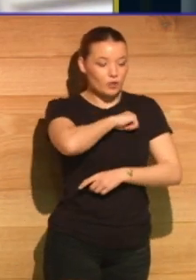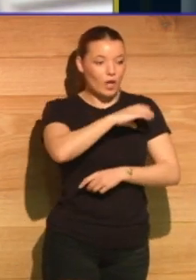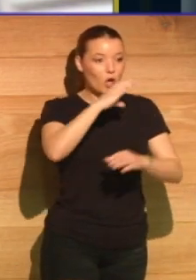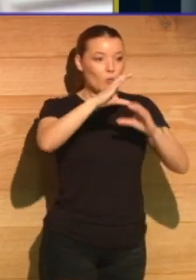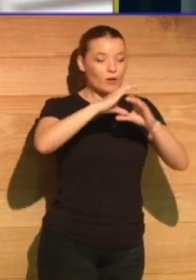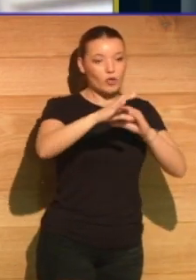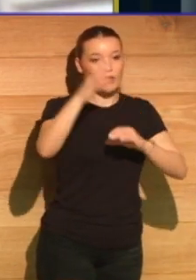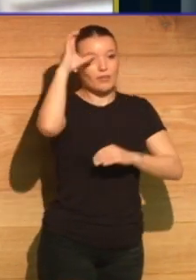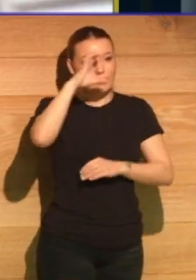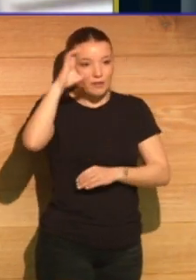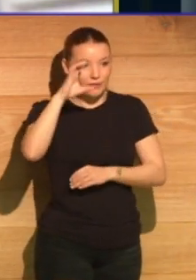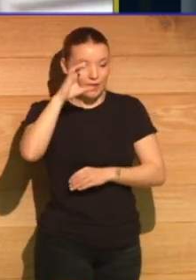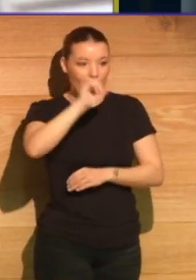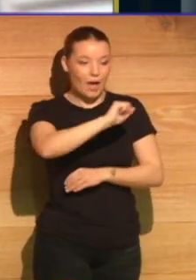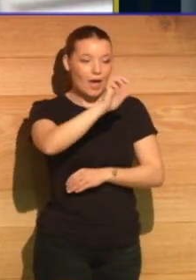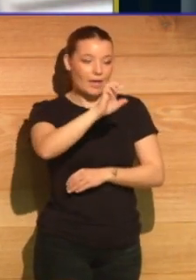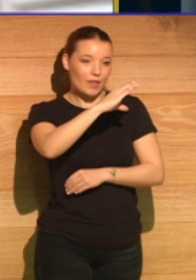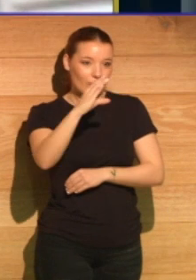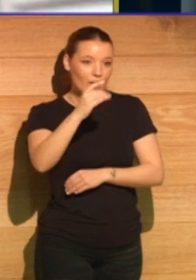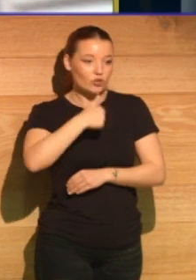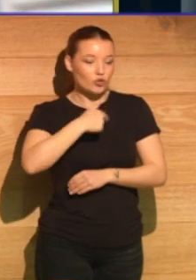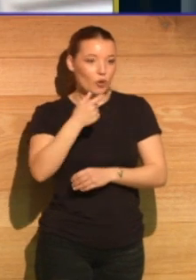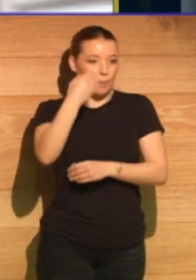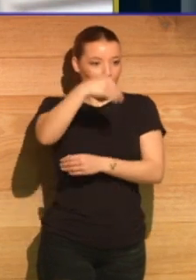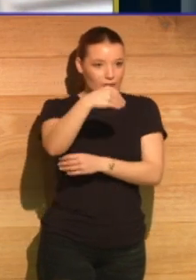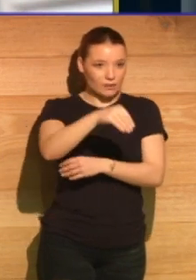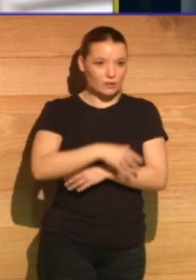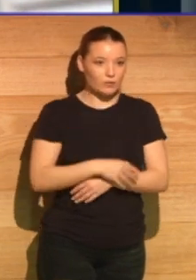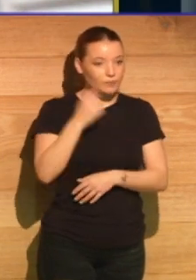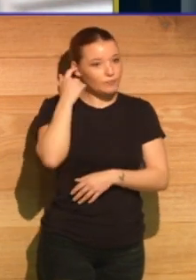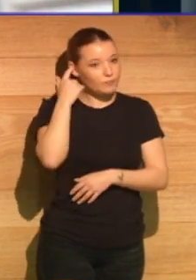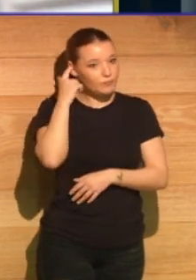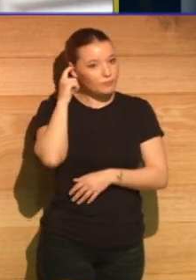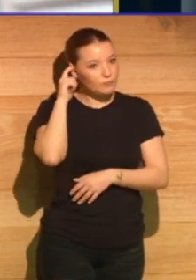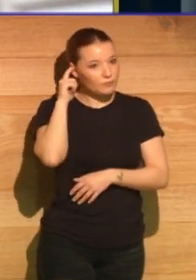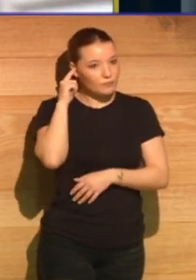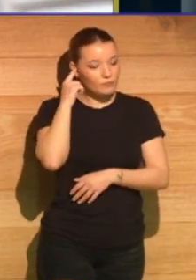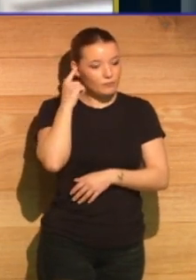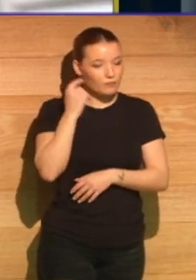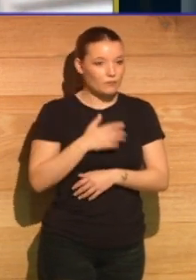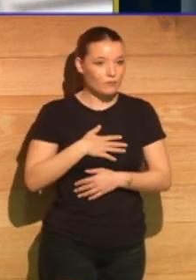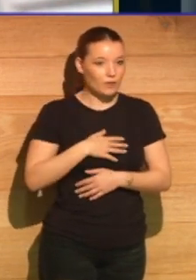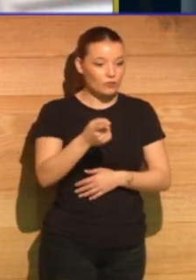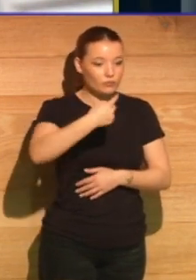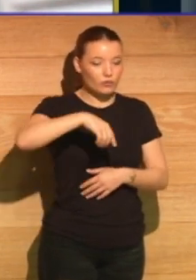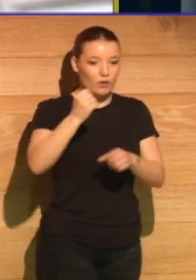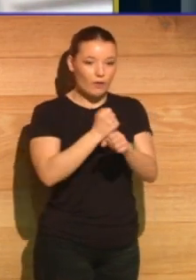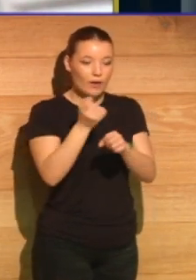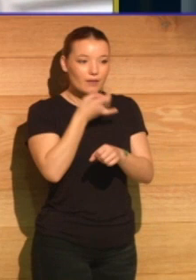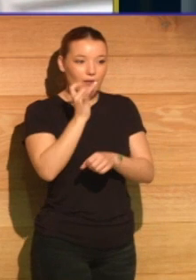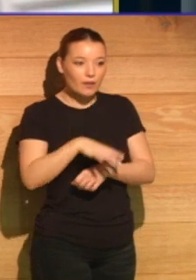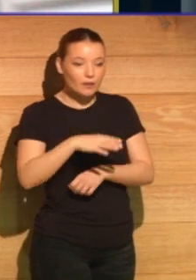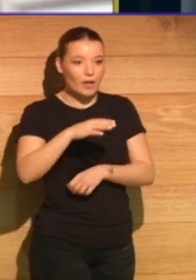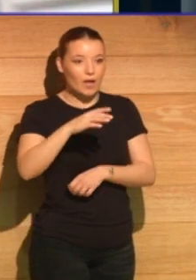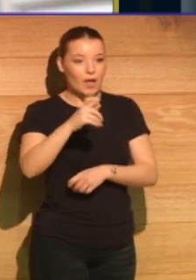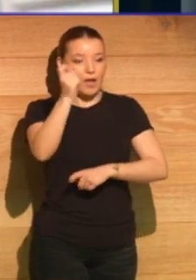muy sólido, y sin embargo trabajamos últimamente mucho con CUNA, que es la Asociación de Divulgadores de